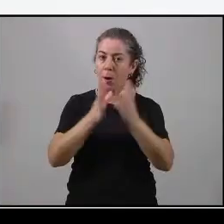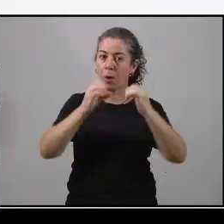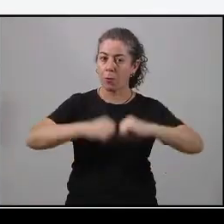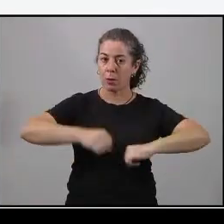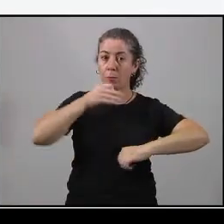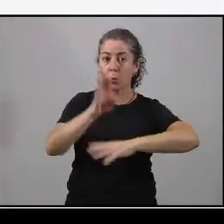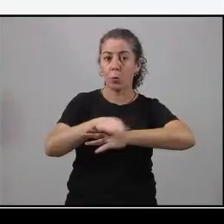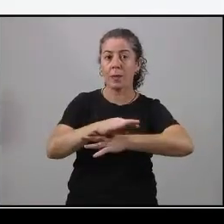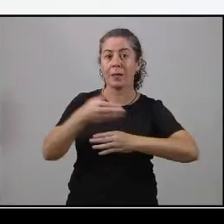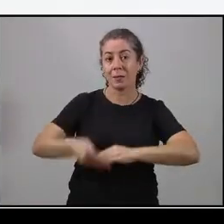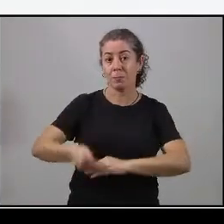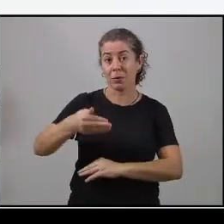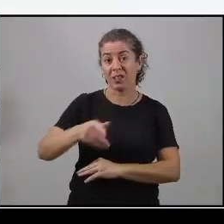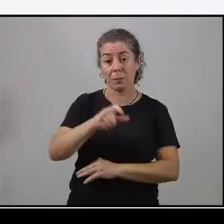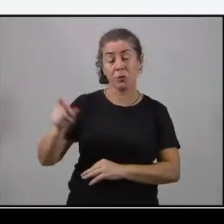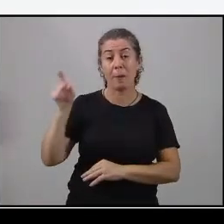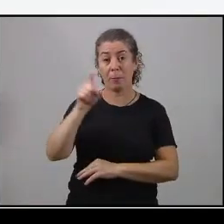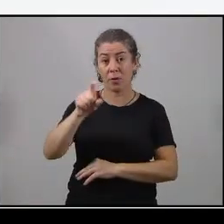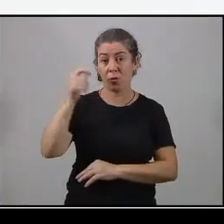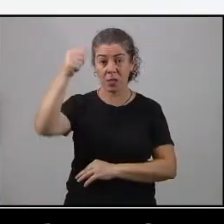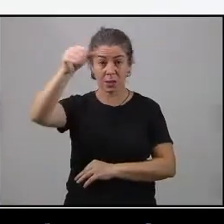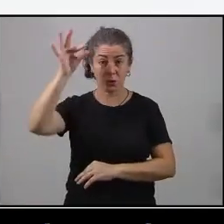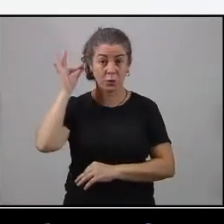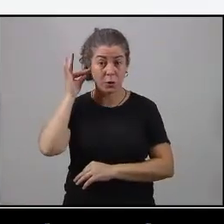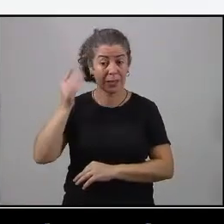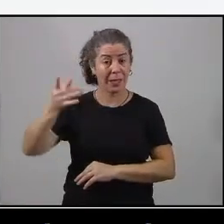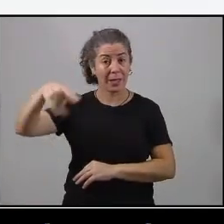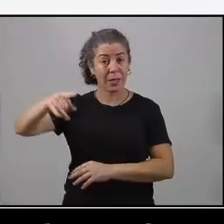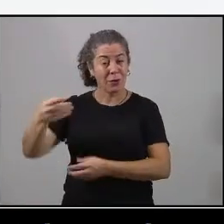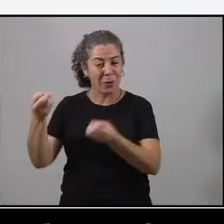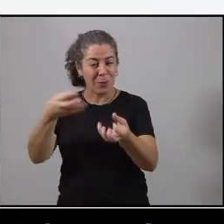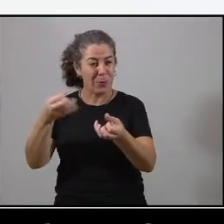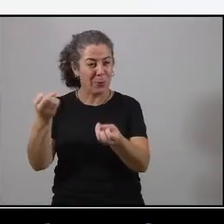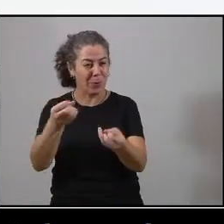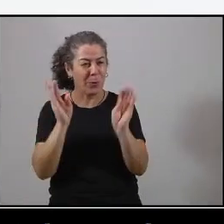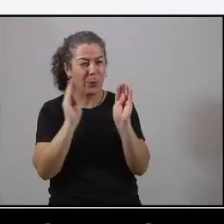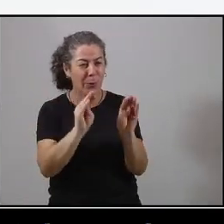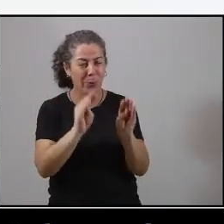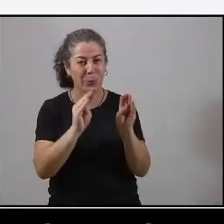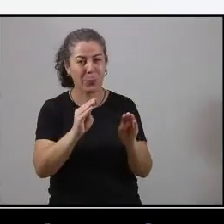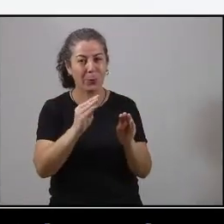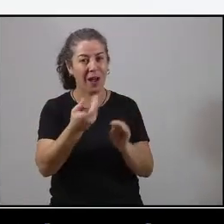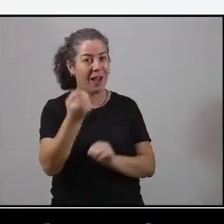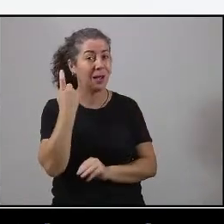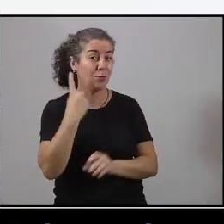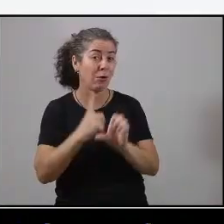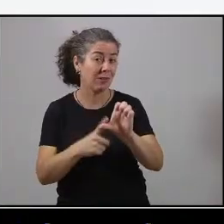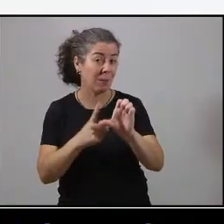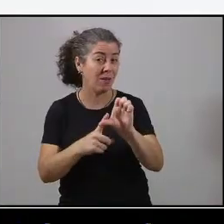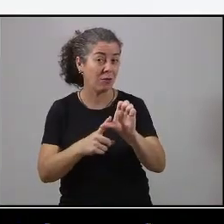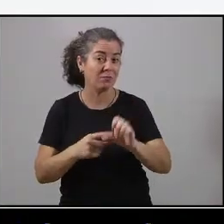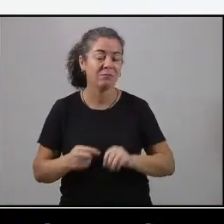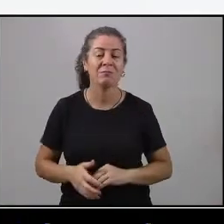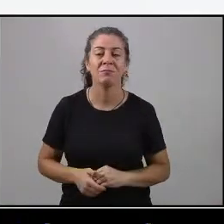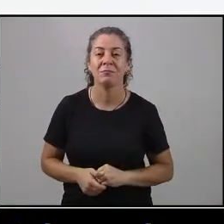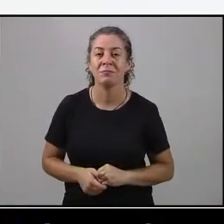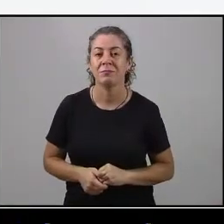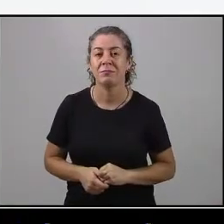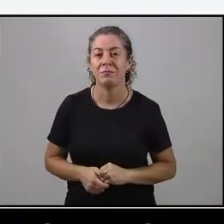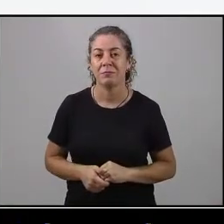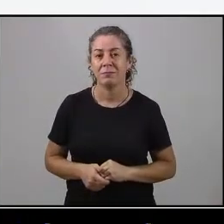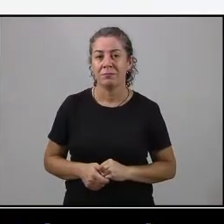importante que son esos docentes que trasladan esos conocimientos tan necesarios a los alumnos extremeños.